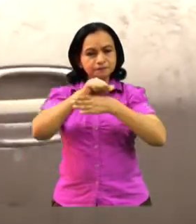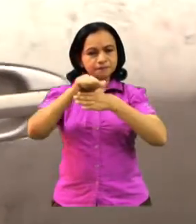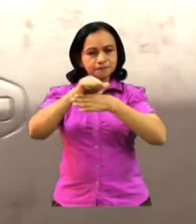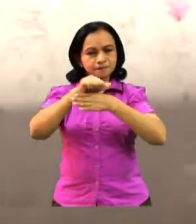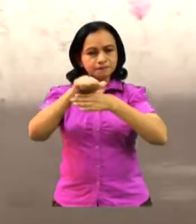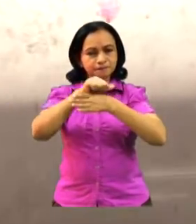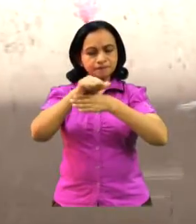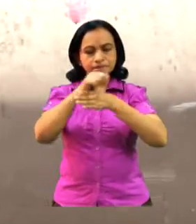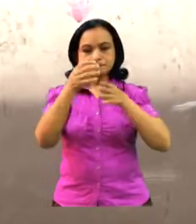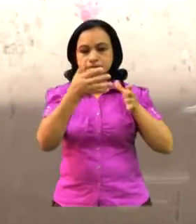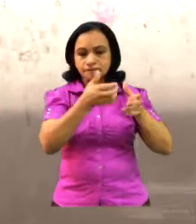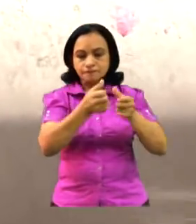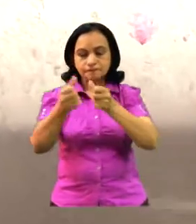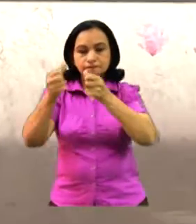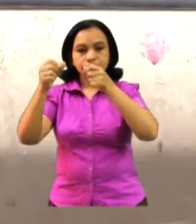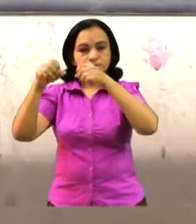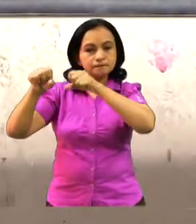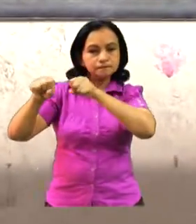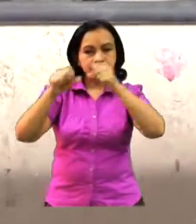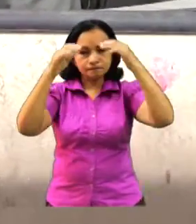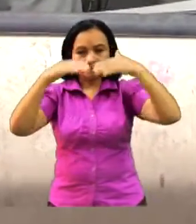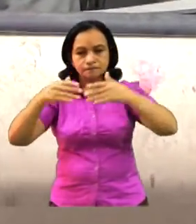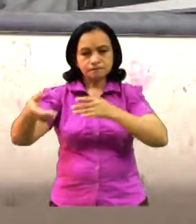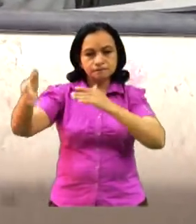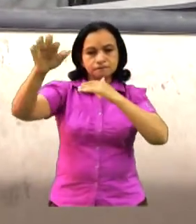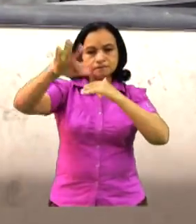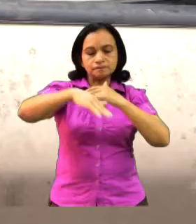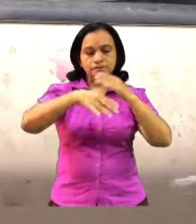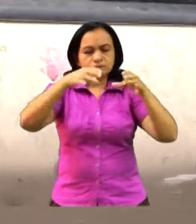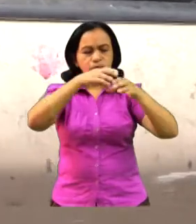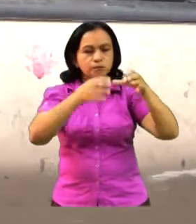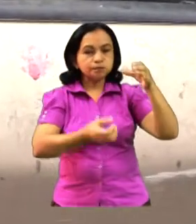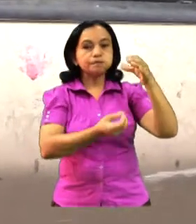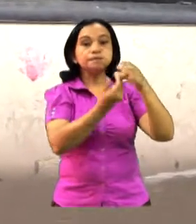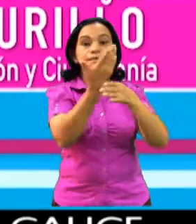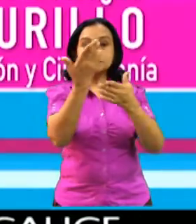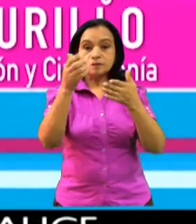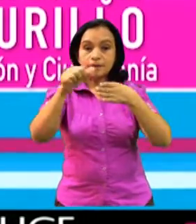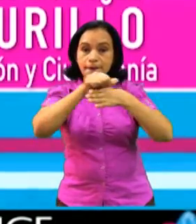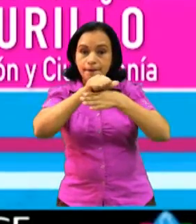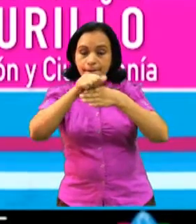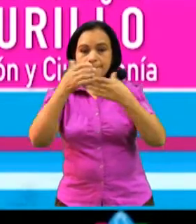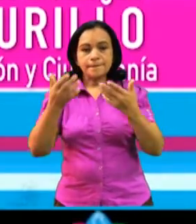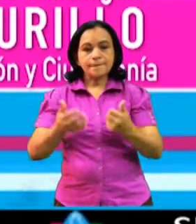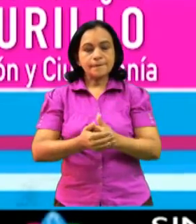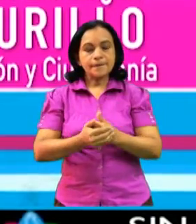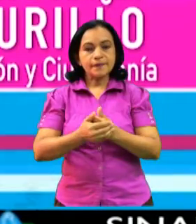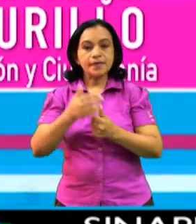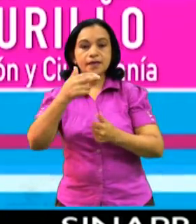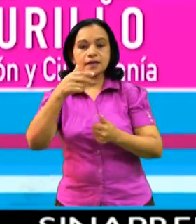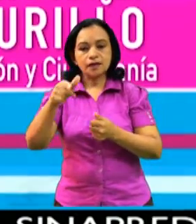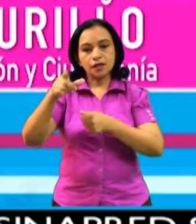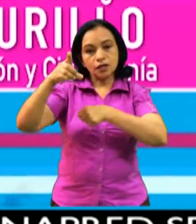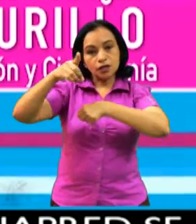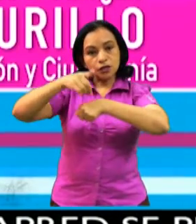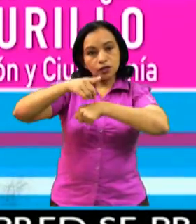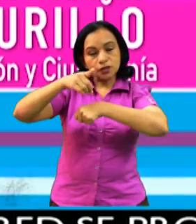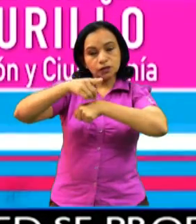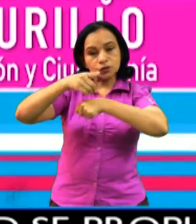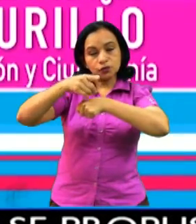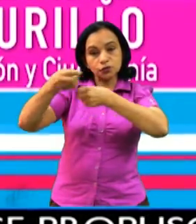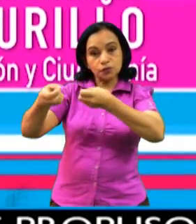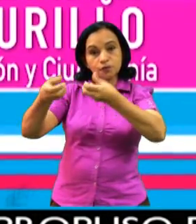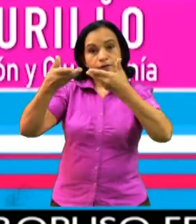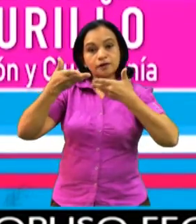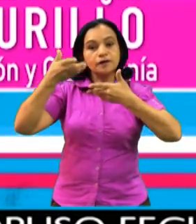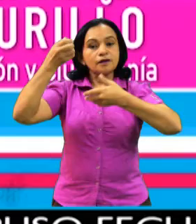promoverán prácticas de evacuación ante terremotos, tsunamis y erupciones volcánicas. El doctor Guillermo González nos reporta